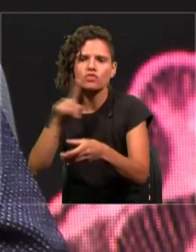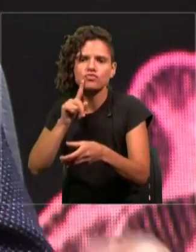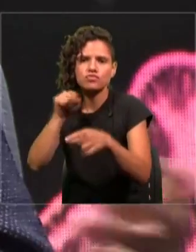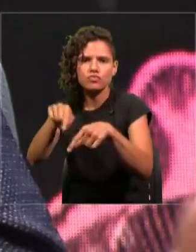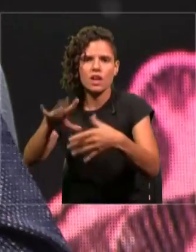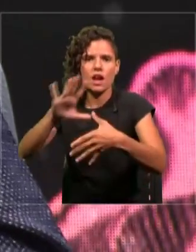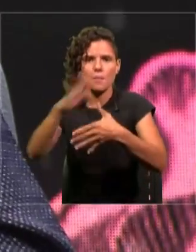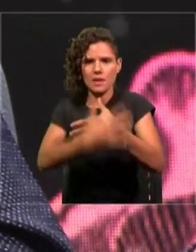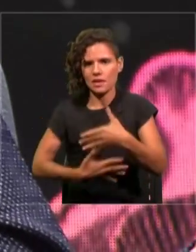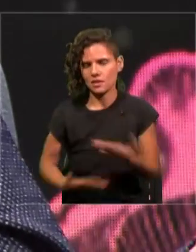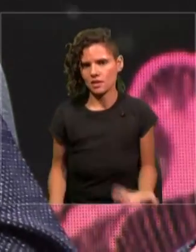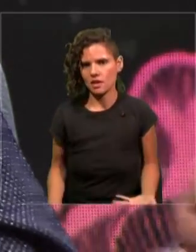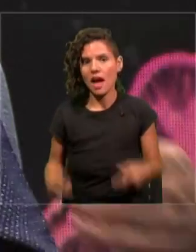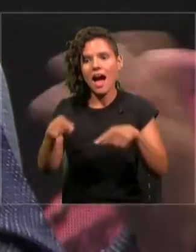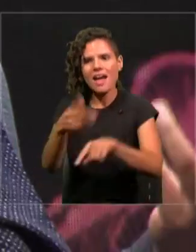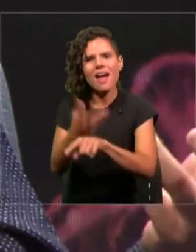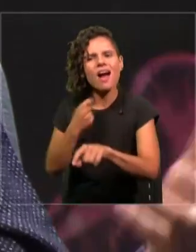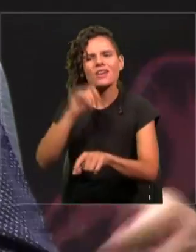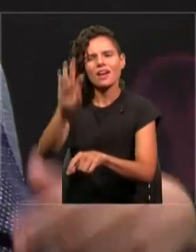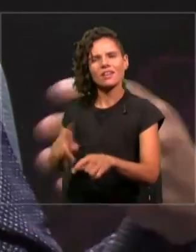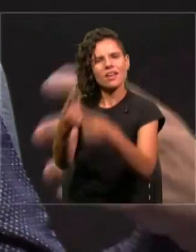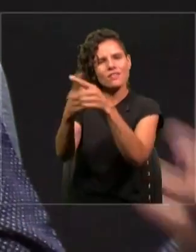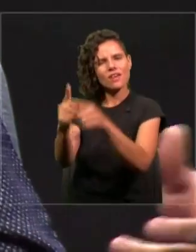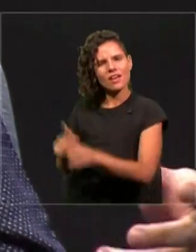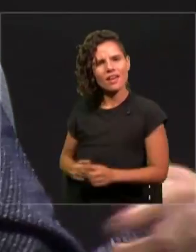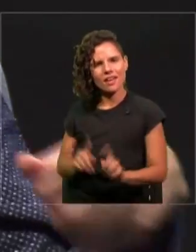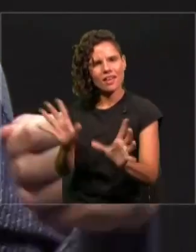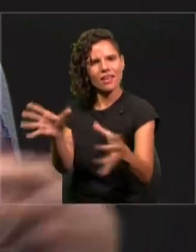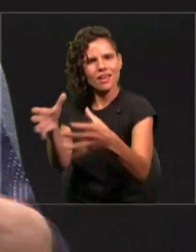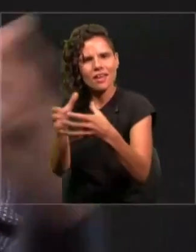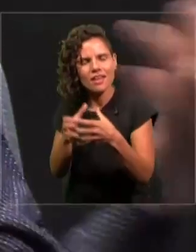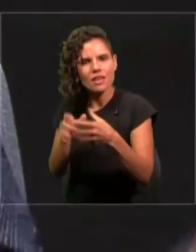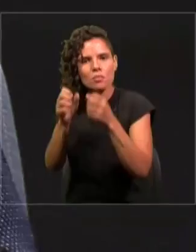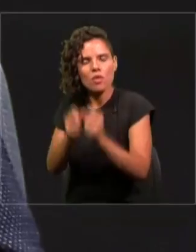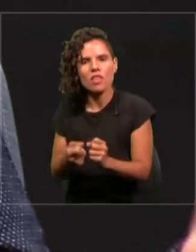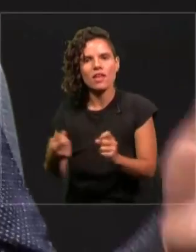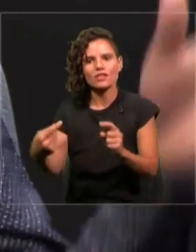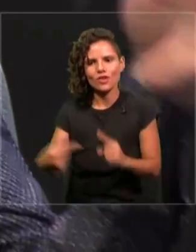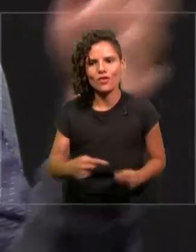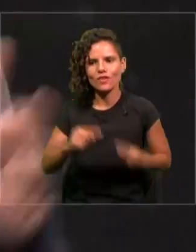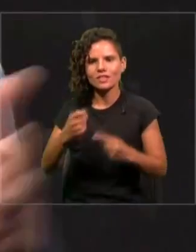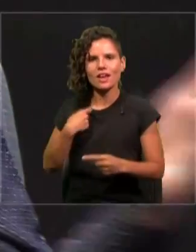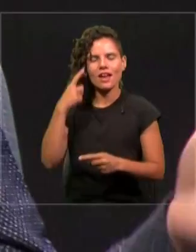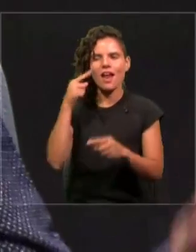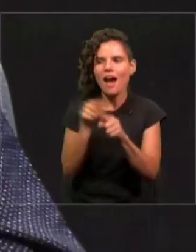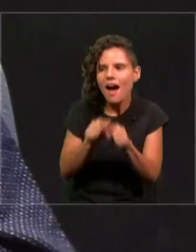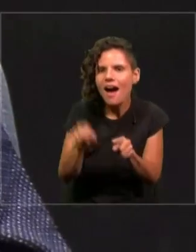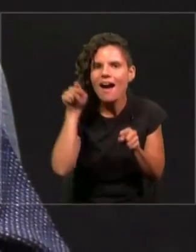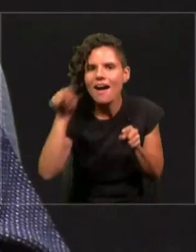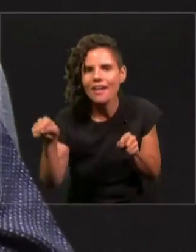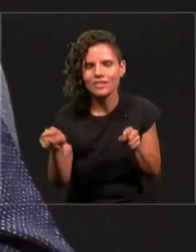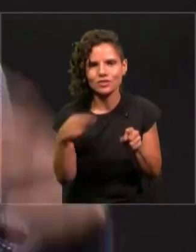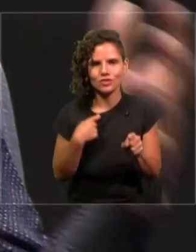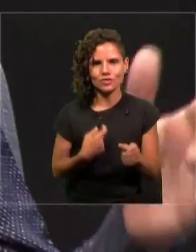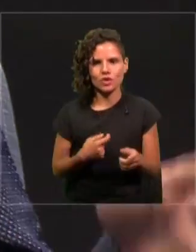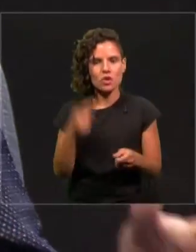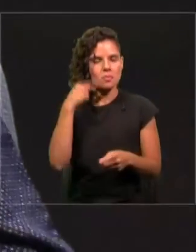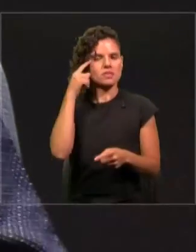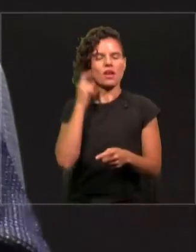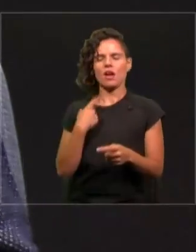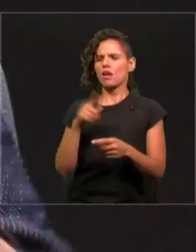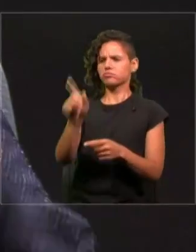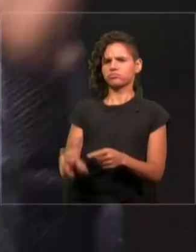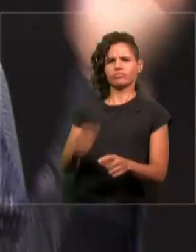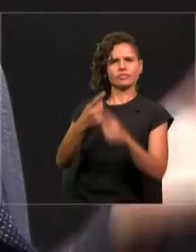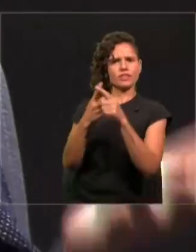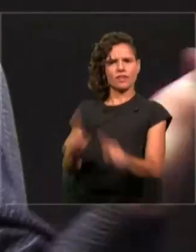continente. Ahí está la pluralidad, a mi juicio, ¿no? Esa capacidad de hablar hacia la diversidad y no tenerle miedo a que lo distinto,